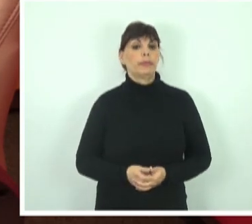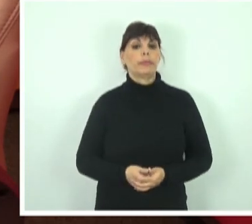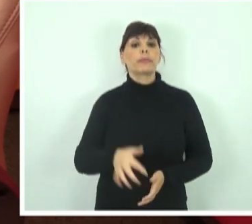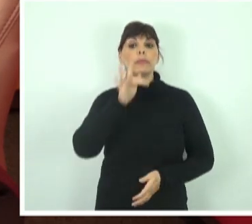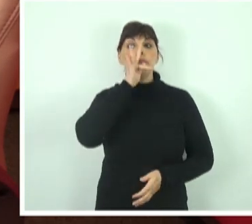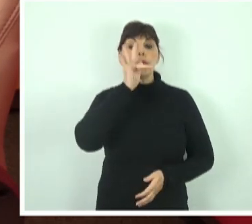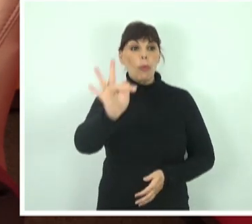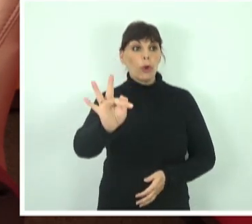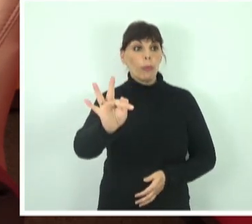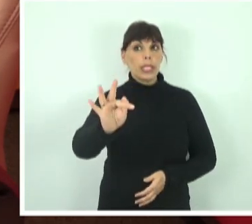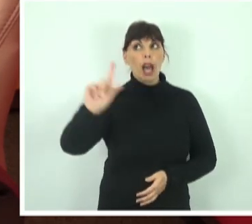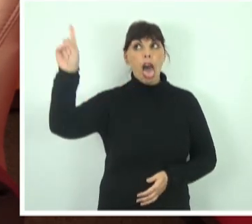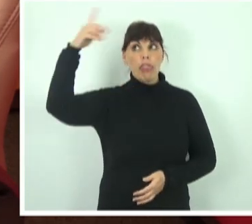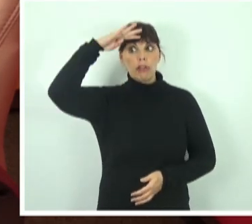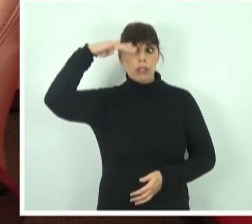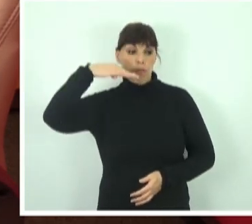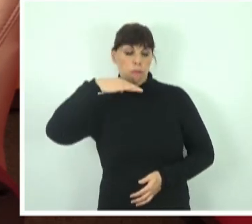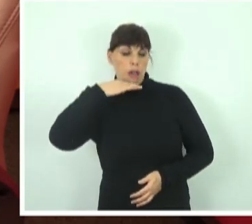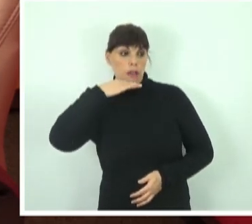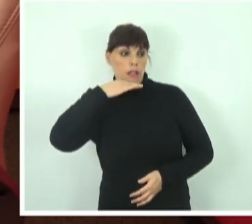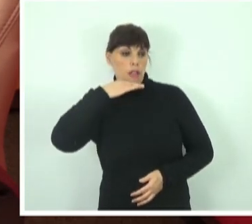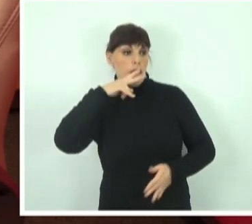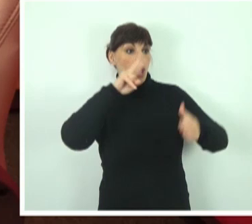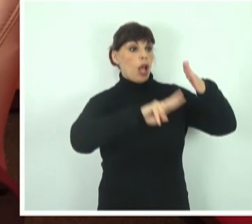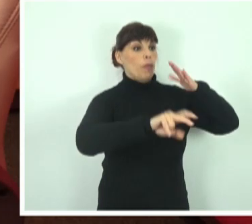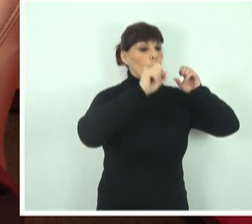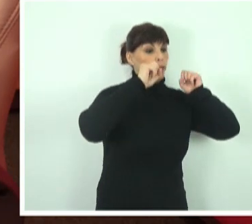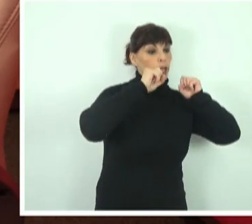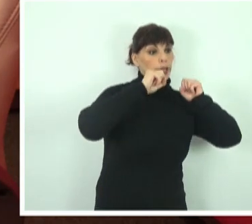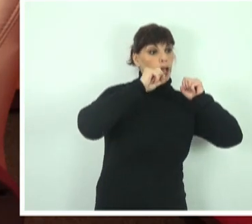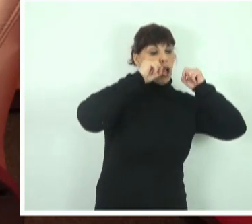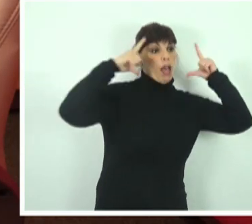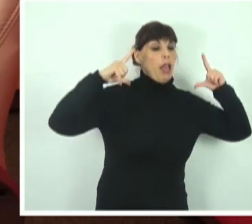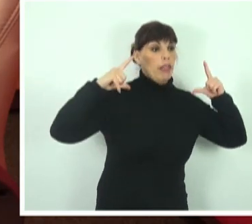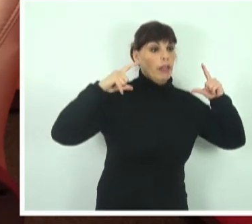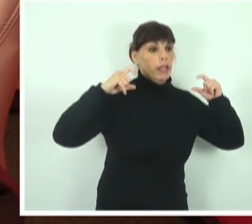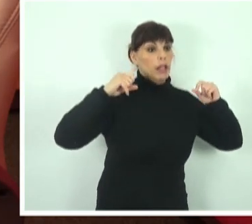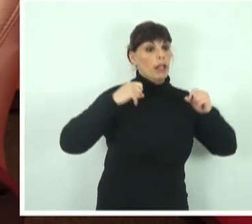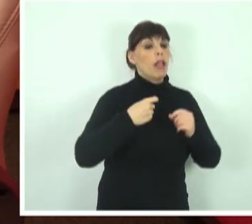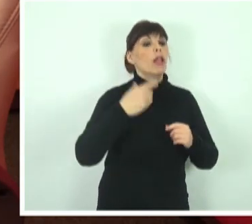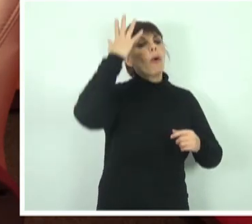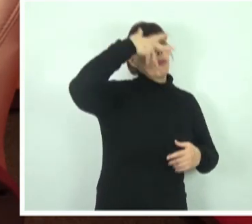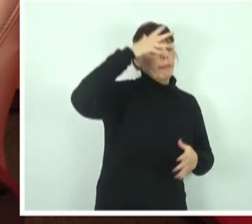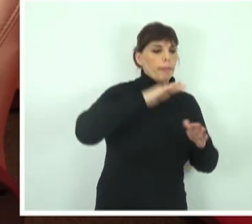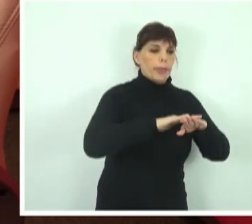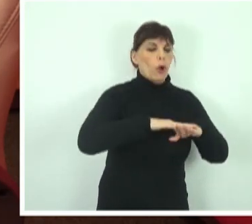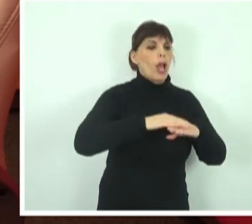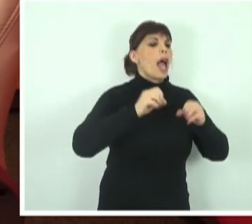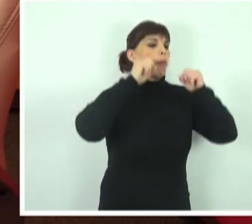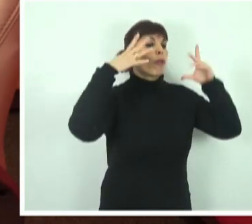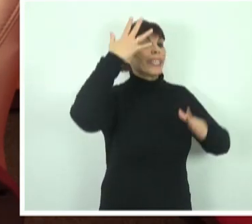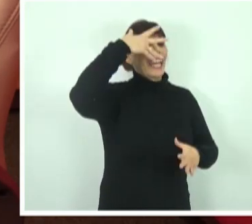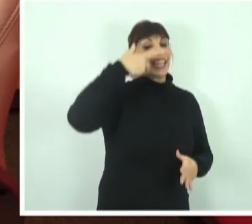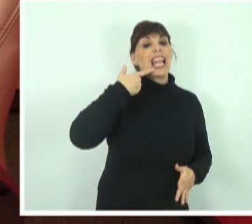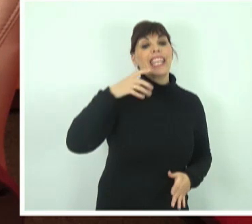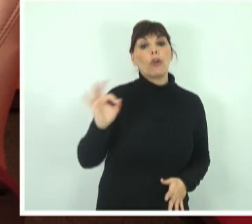del profeta Daniel, nos dio en Daniel 7, 22, donde dice: hasta que